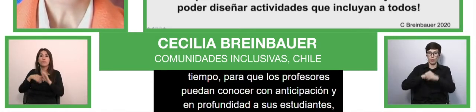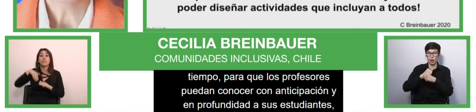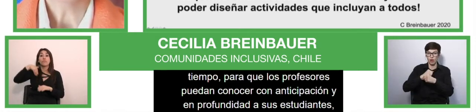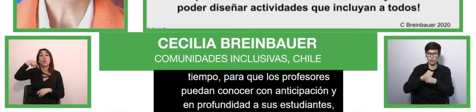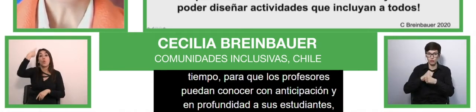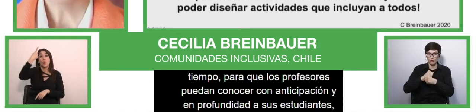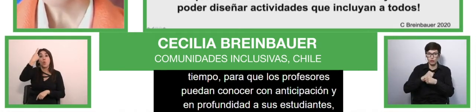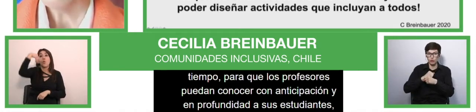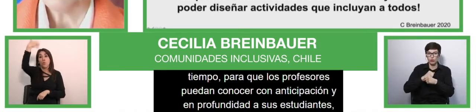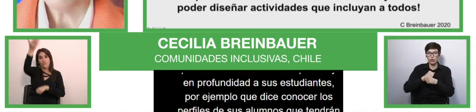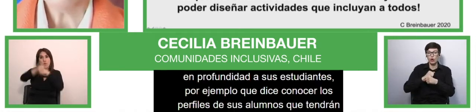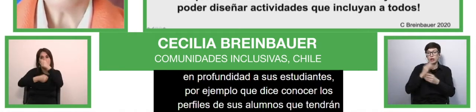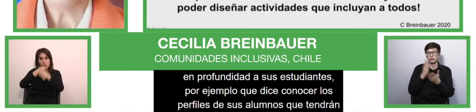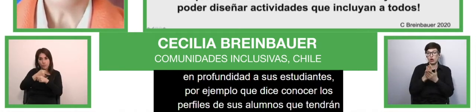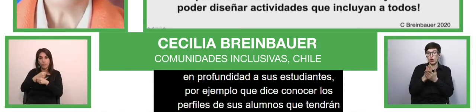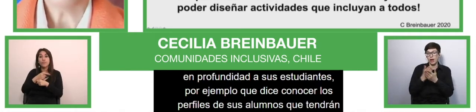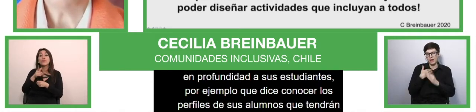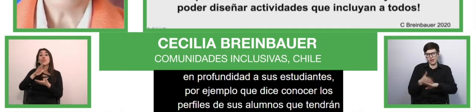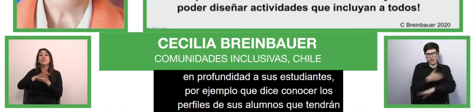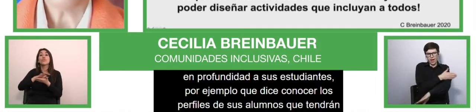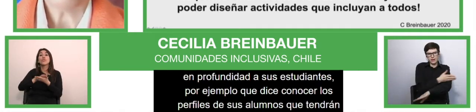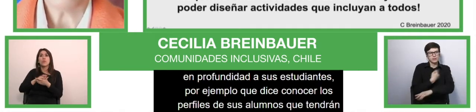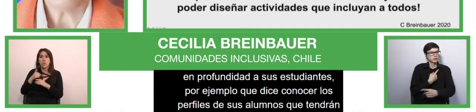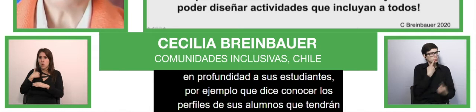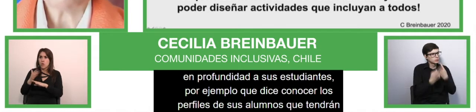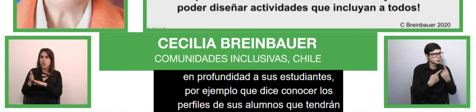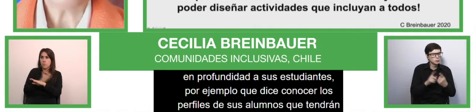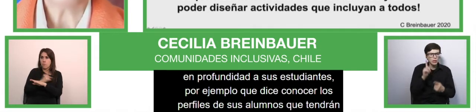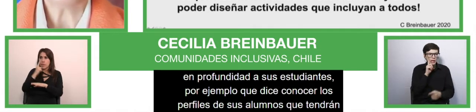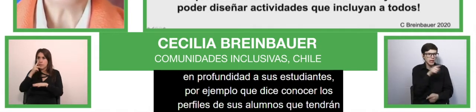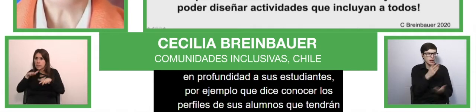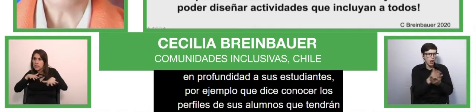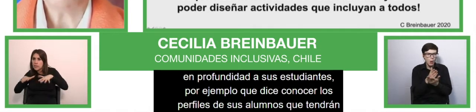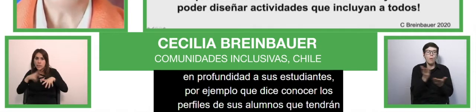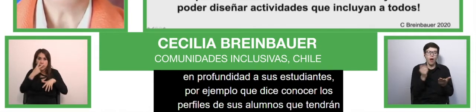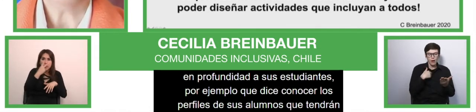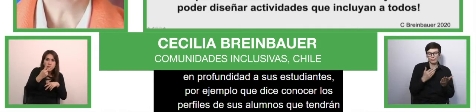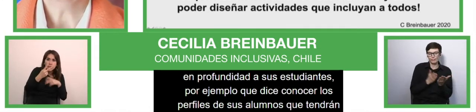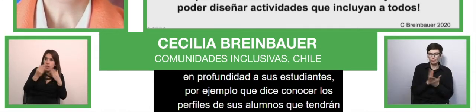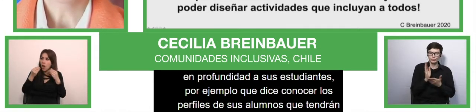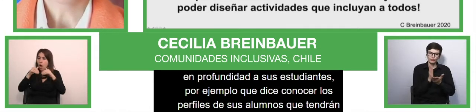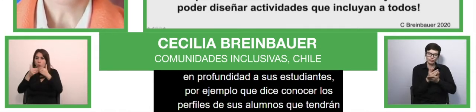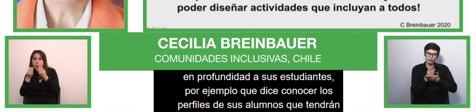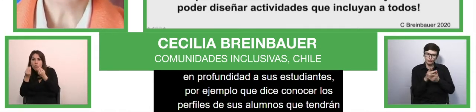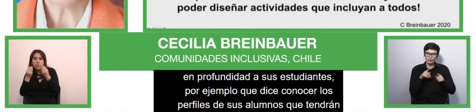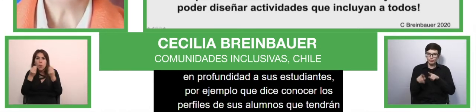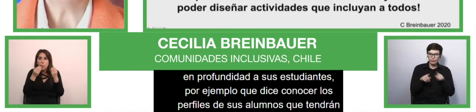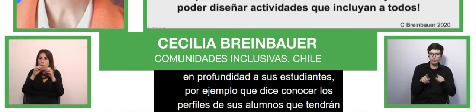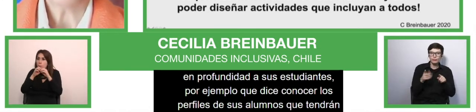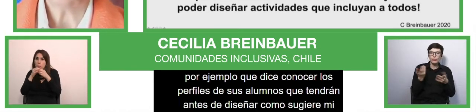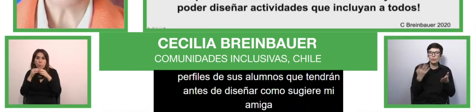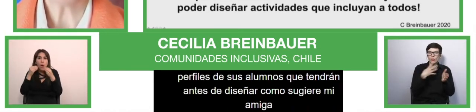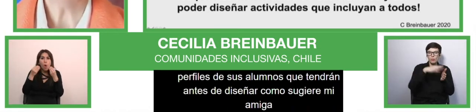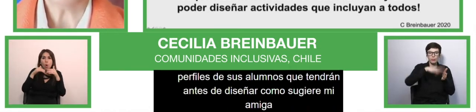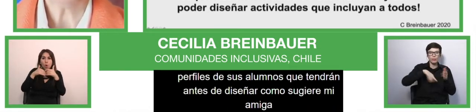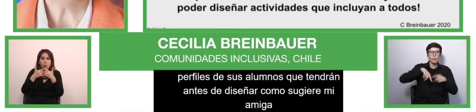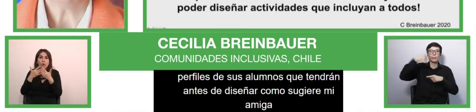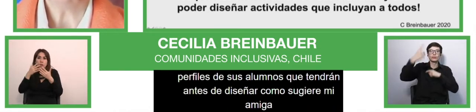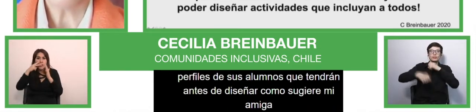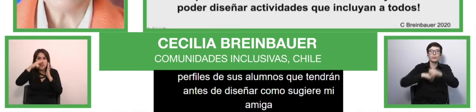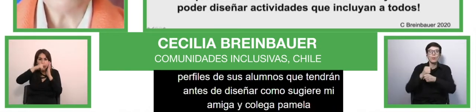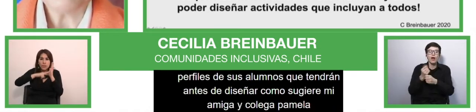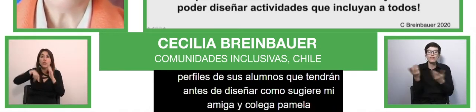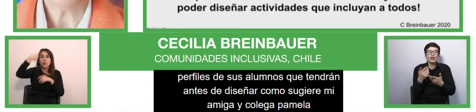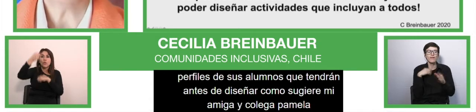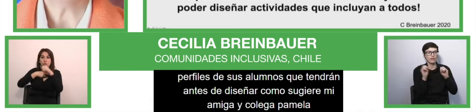diseñar como sugieren mi querida amiga y colega pamela yáñez a priori el currículum del próximo